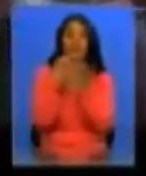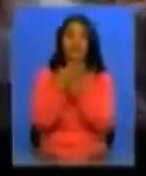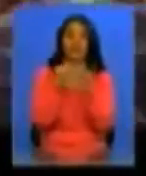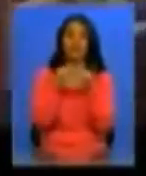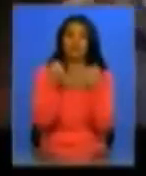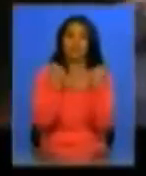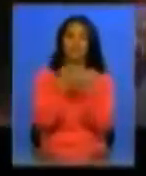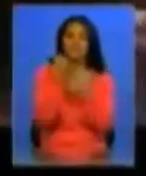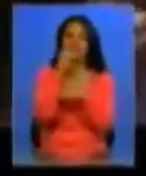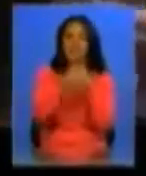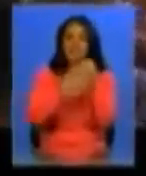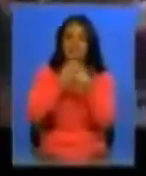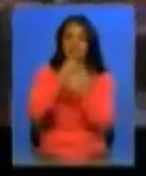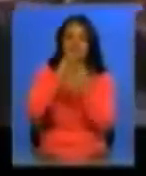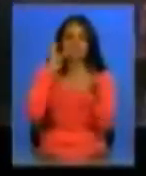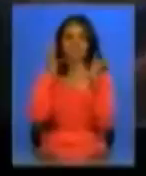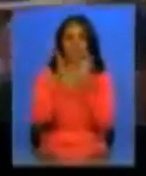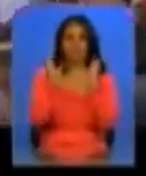en Ecuador.